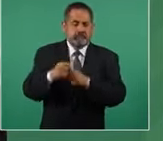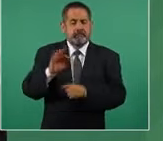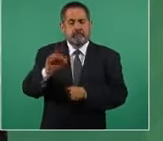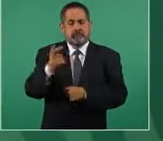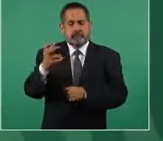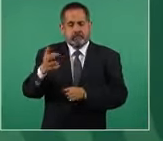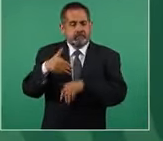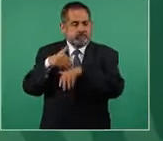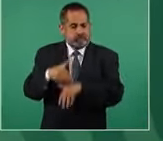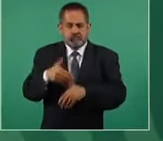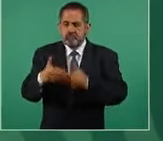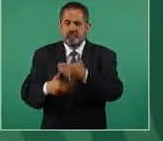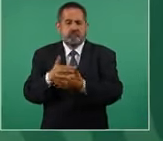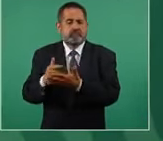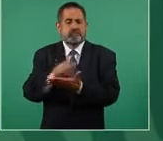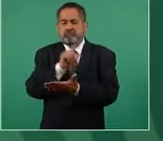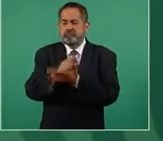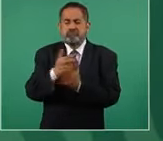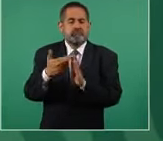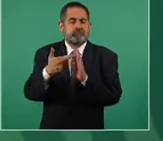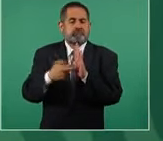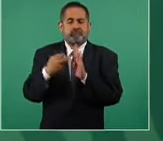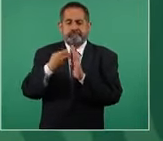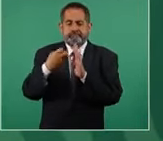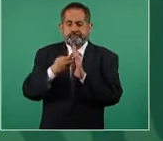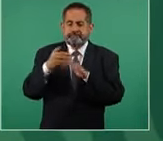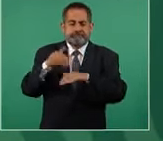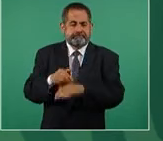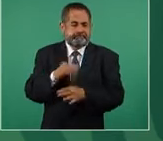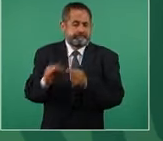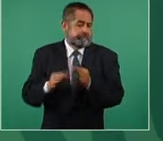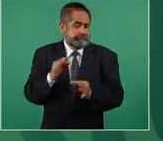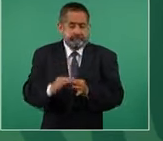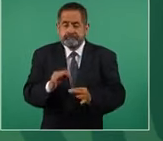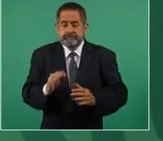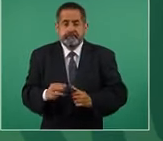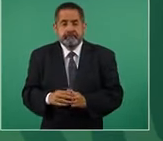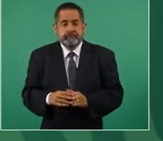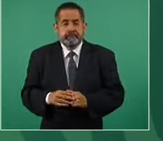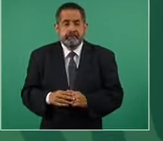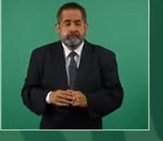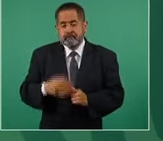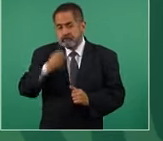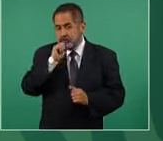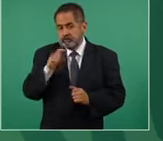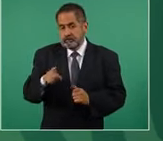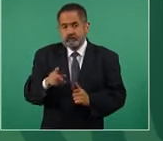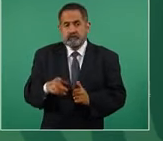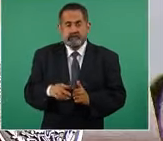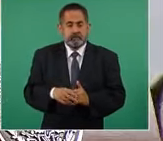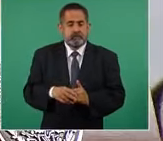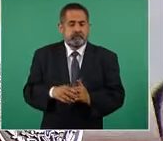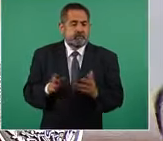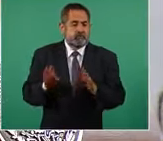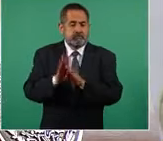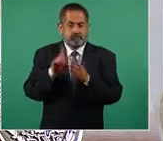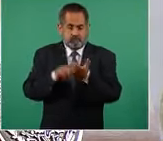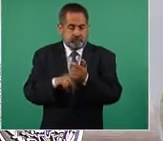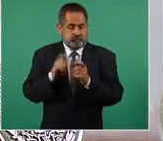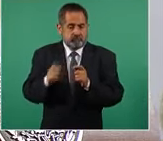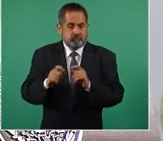conformidad con la ley y en el marco de